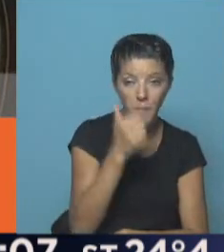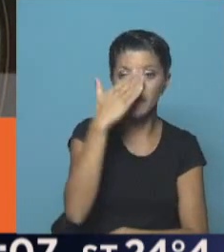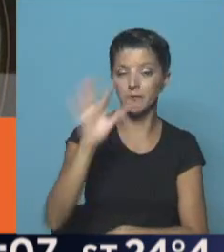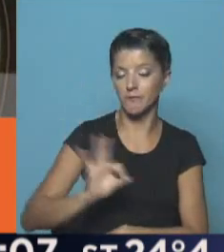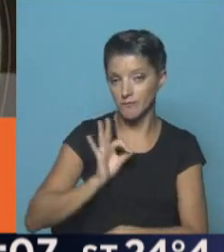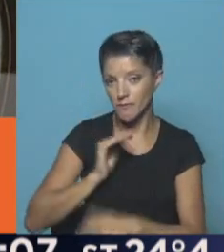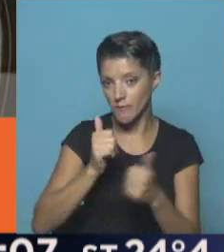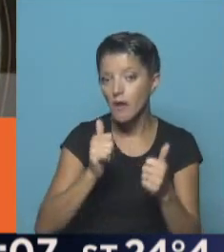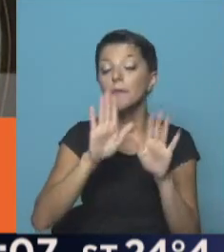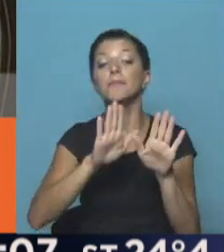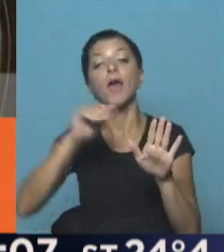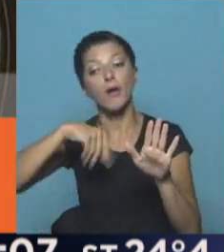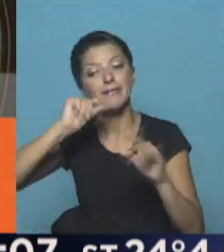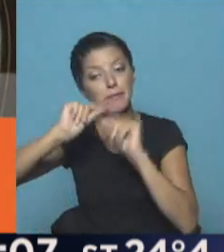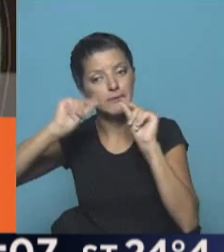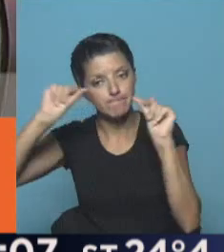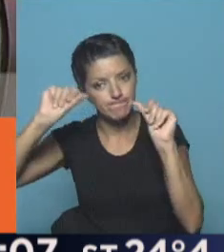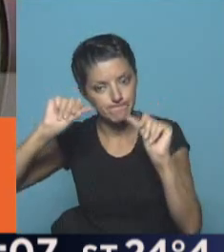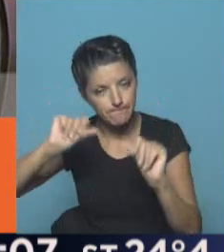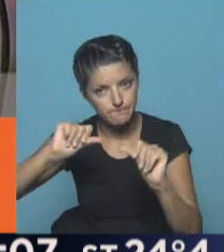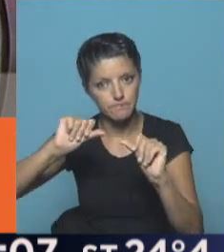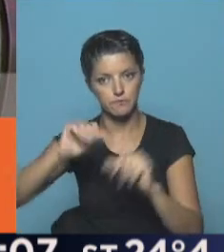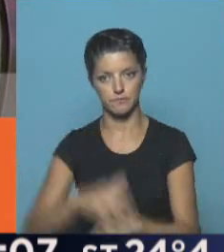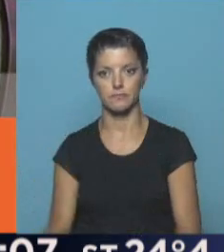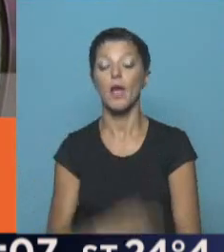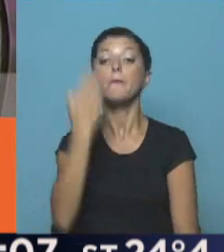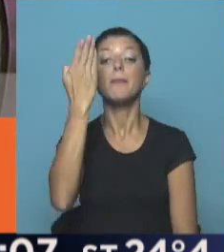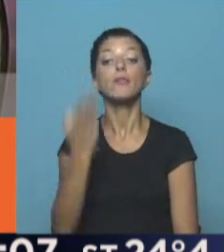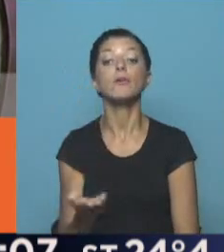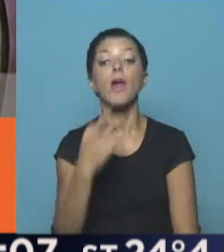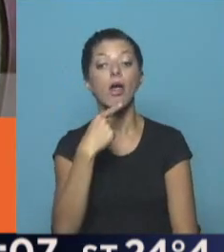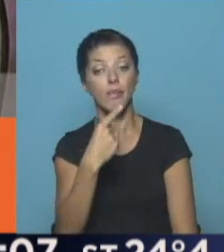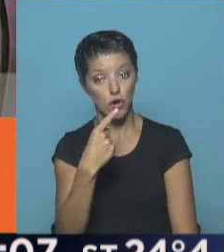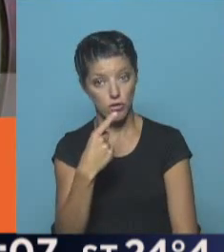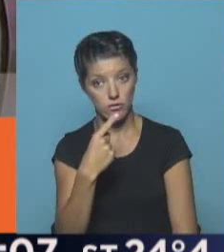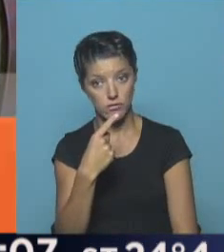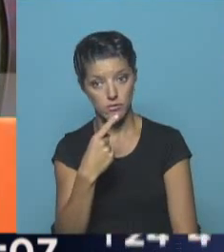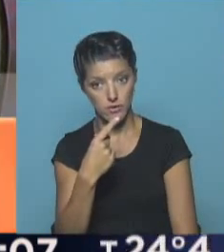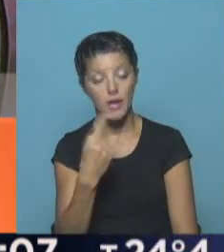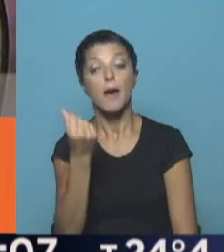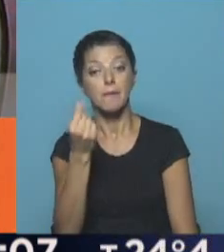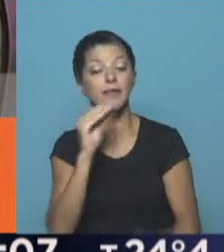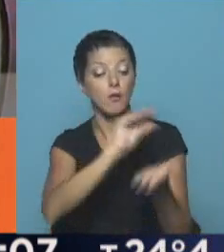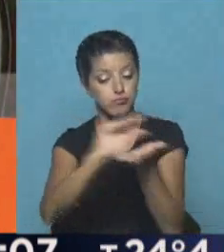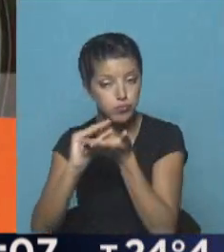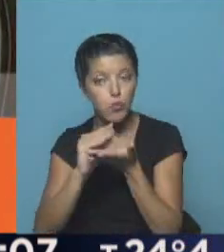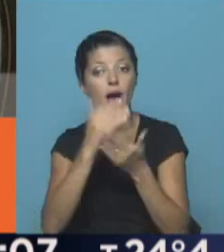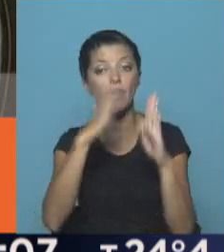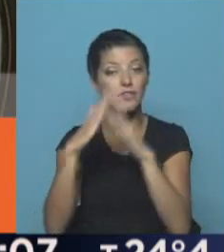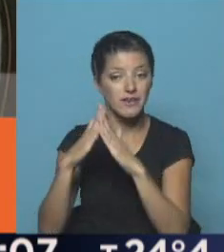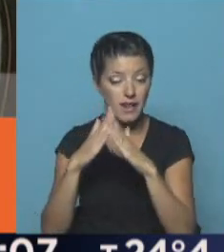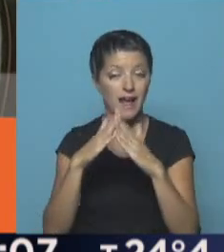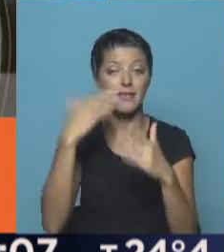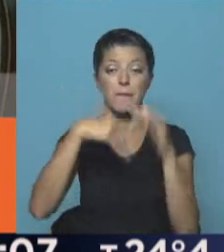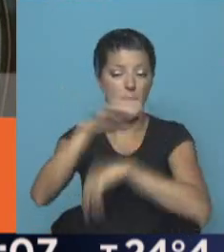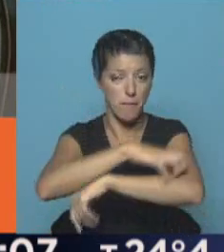tiempo, empieza a contraerse. Lenín Moreno ha prometido una transferencia de dinero a los hogares más pobres de $150